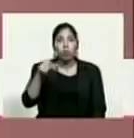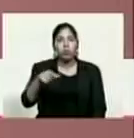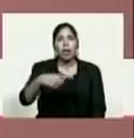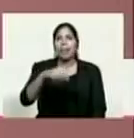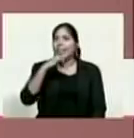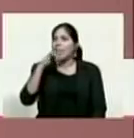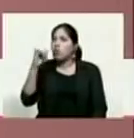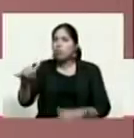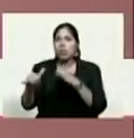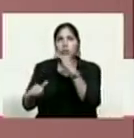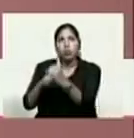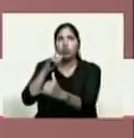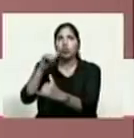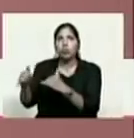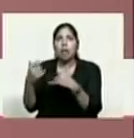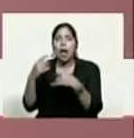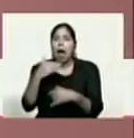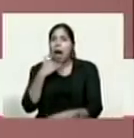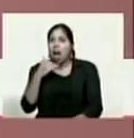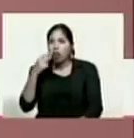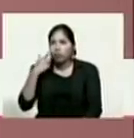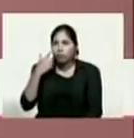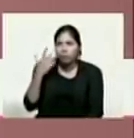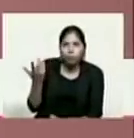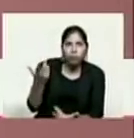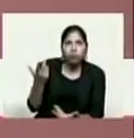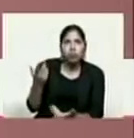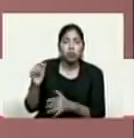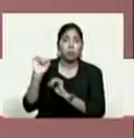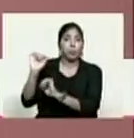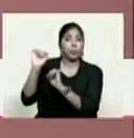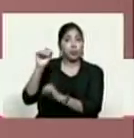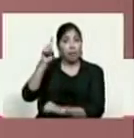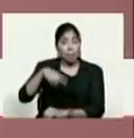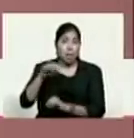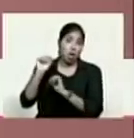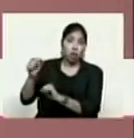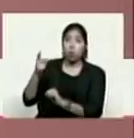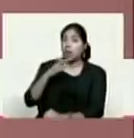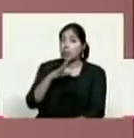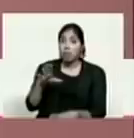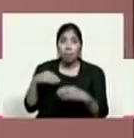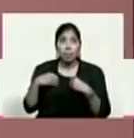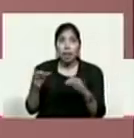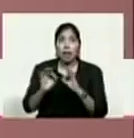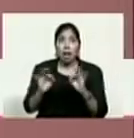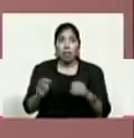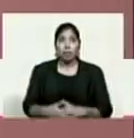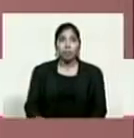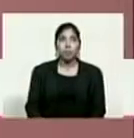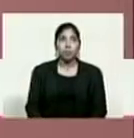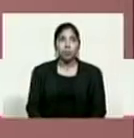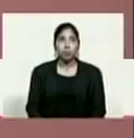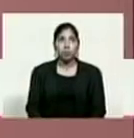denuncie cualquier acción criminal, para que lo rechace ampliamente a estos heraldos negros de la